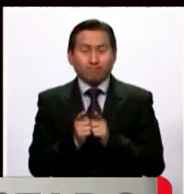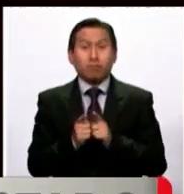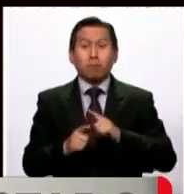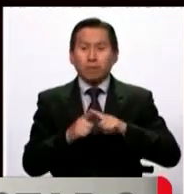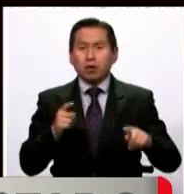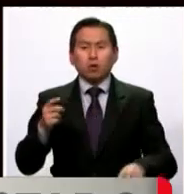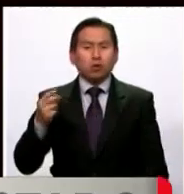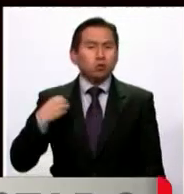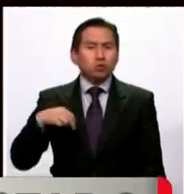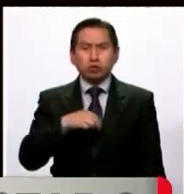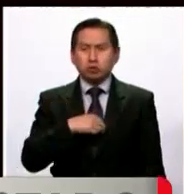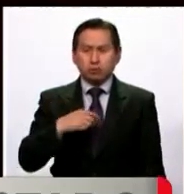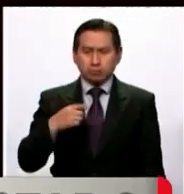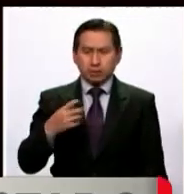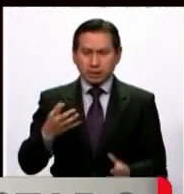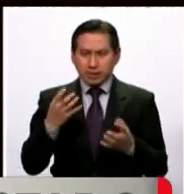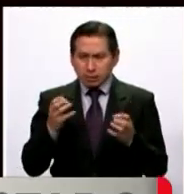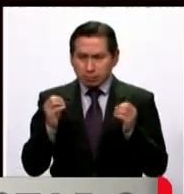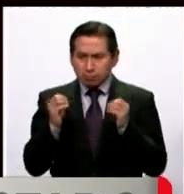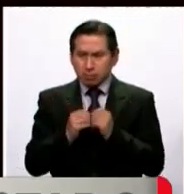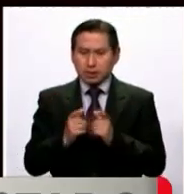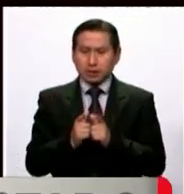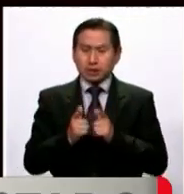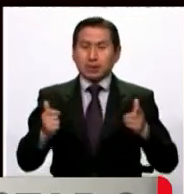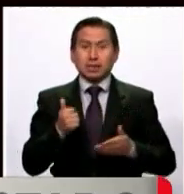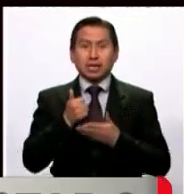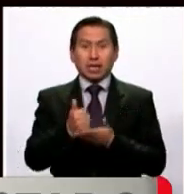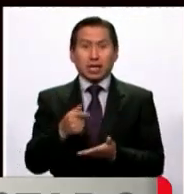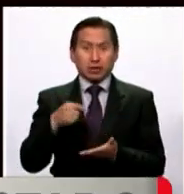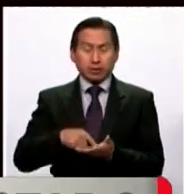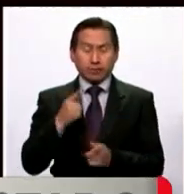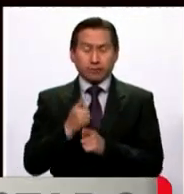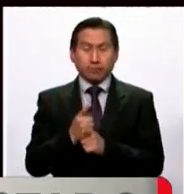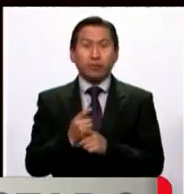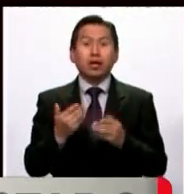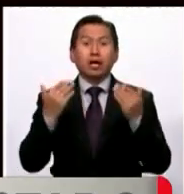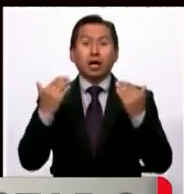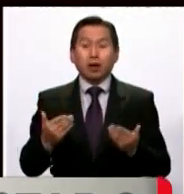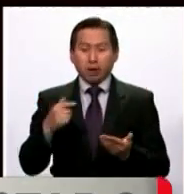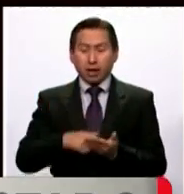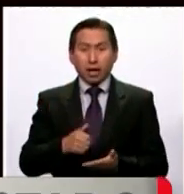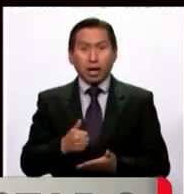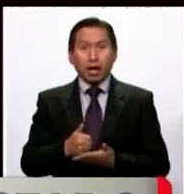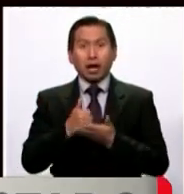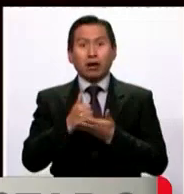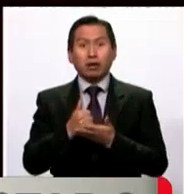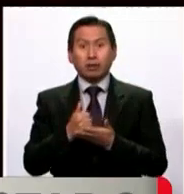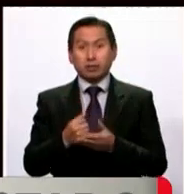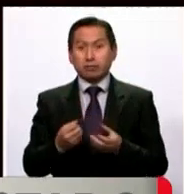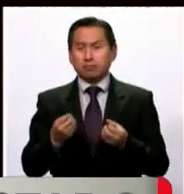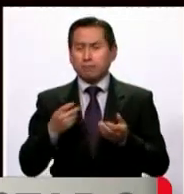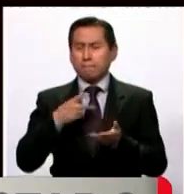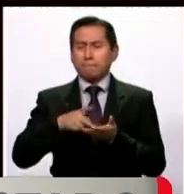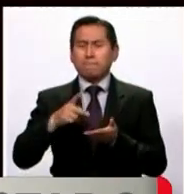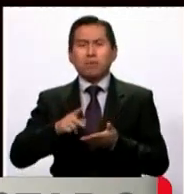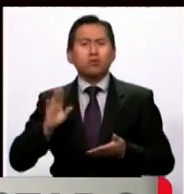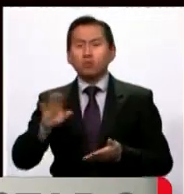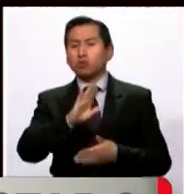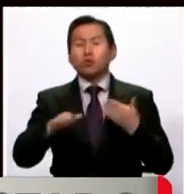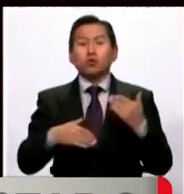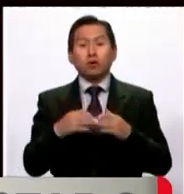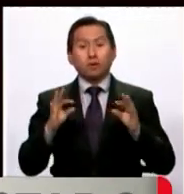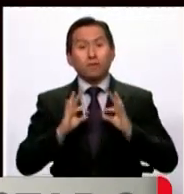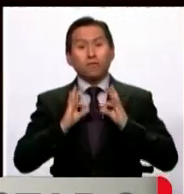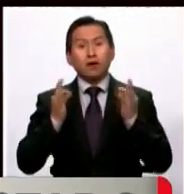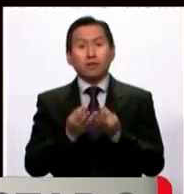hemos logrado ampliar mucho más esta ayuda. Ahora esta ayuda se entregará a todas las familias